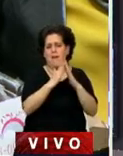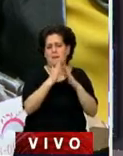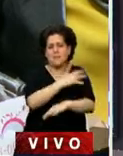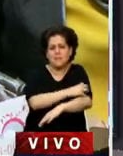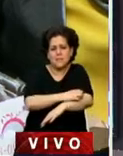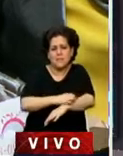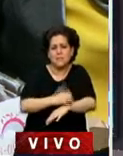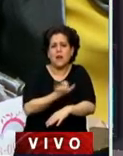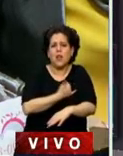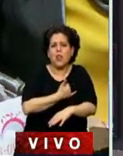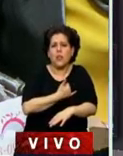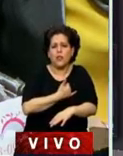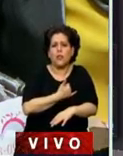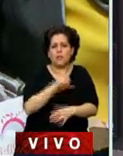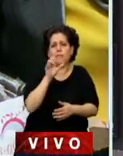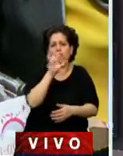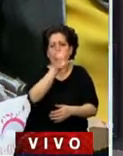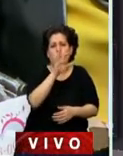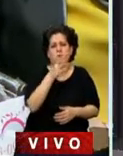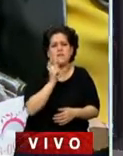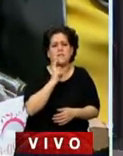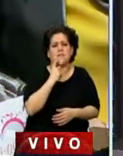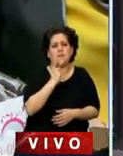continuidad de la terminación